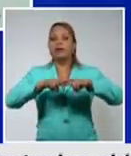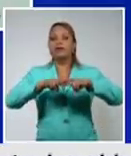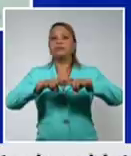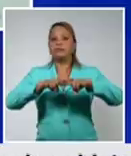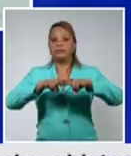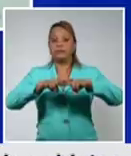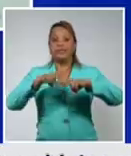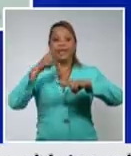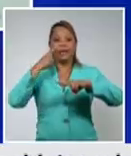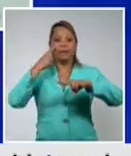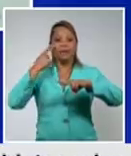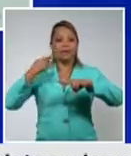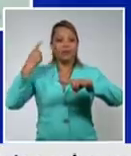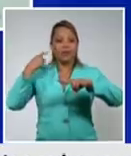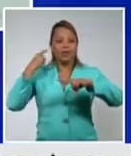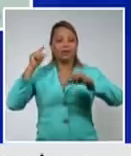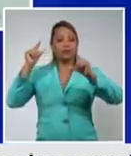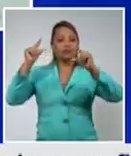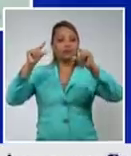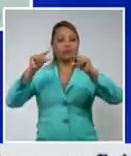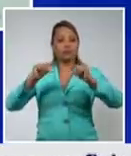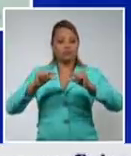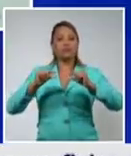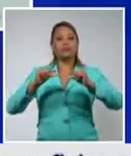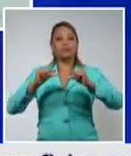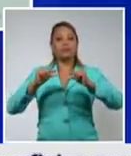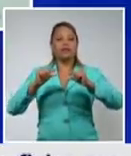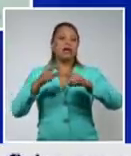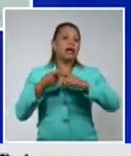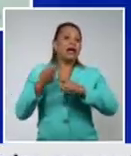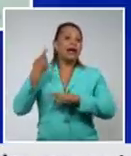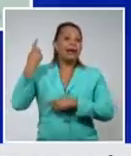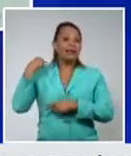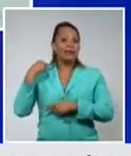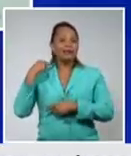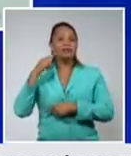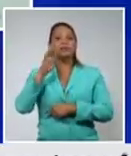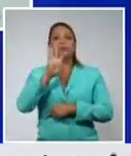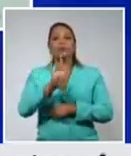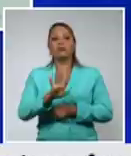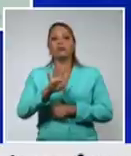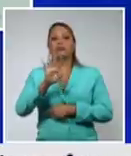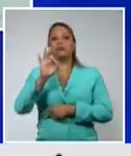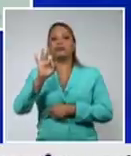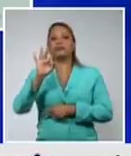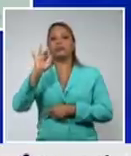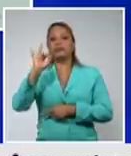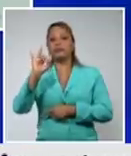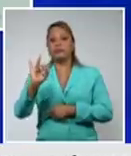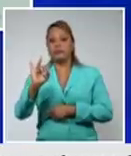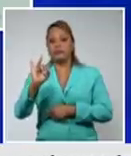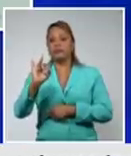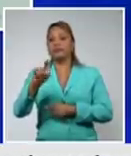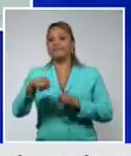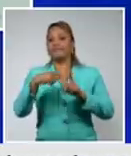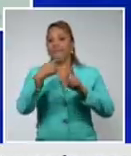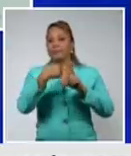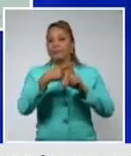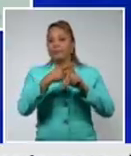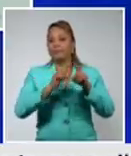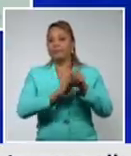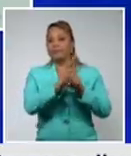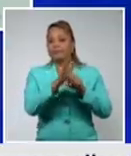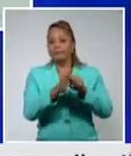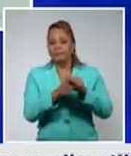habíamos visto una discreta disminución, pues ayer con 487 casos autóctonos,